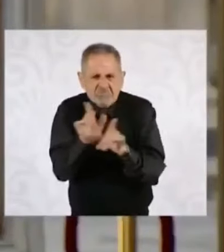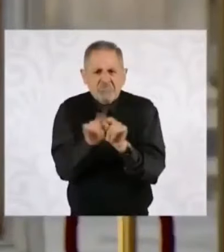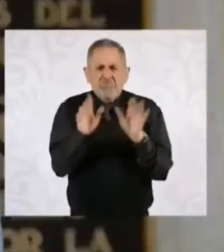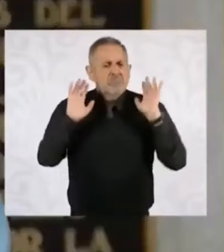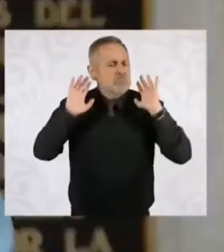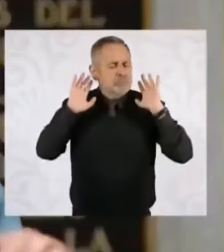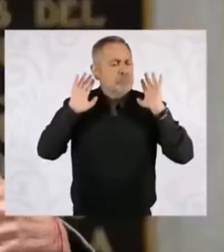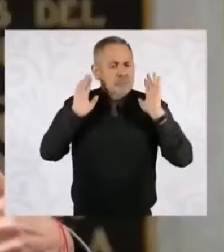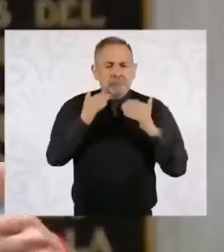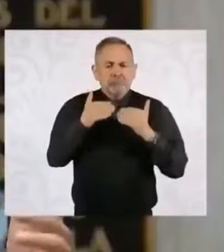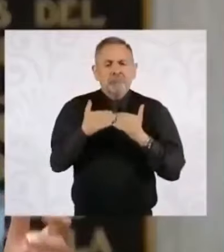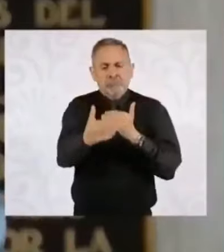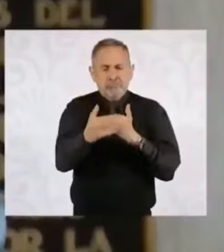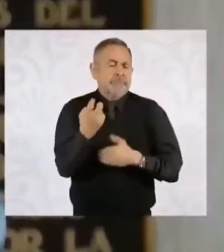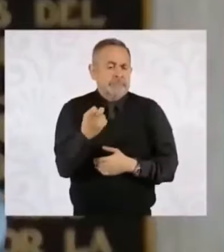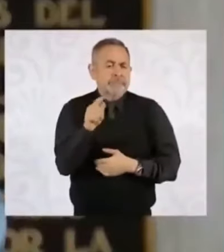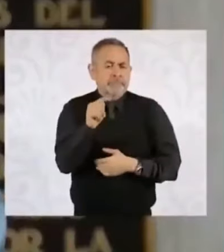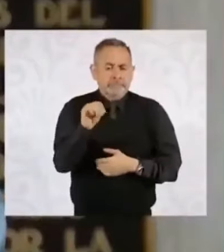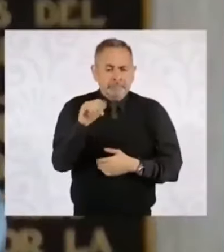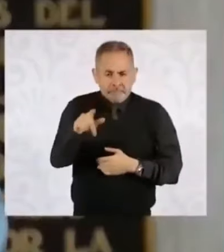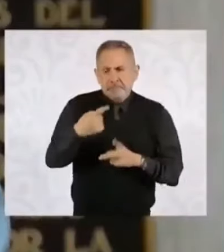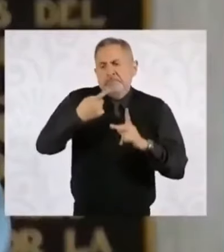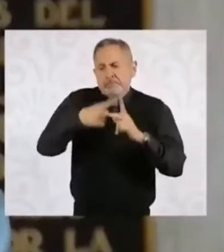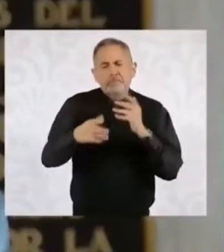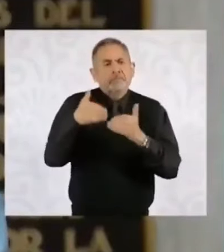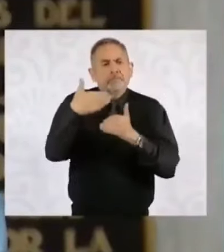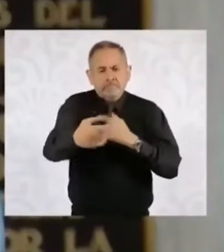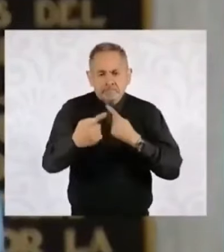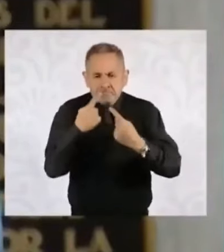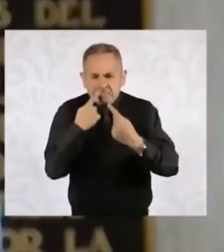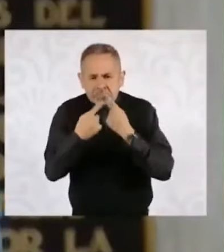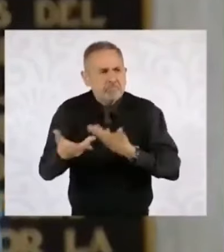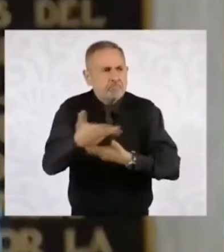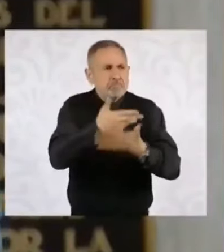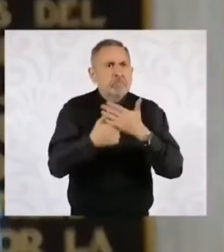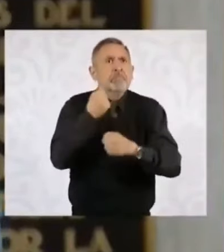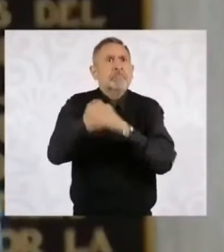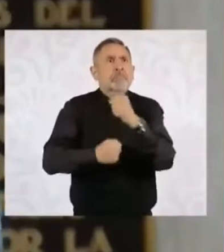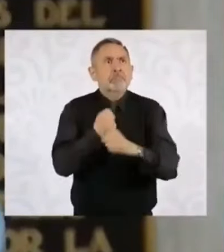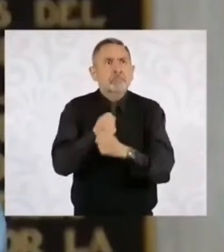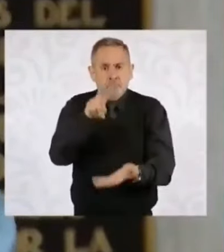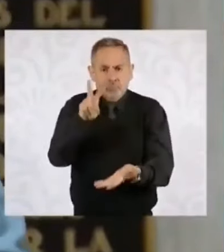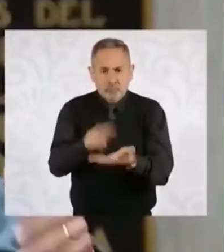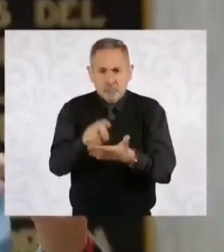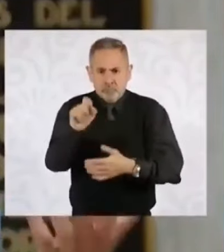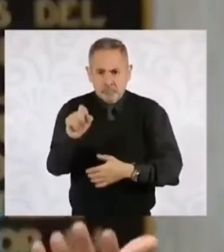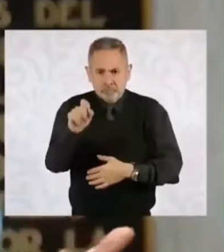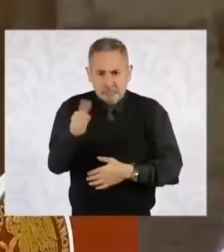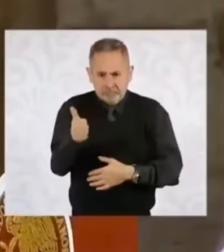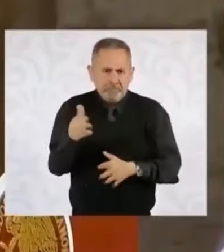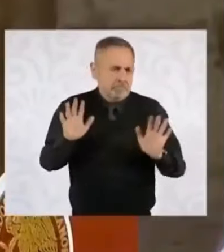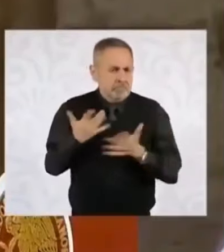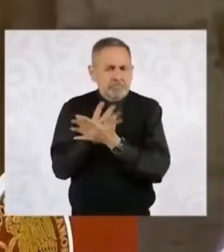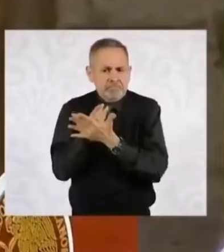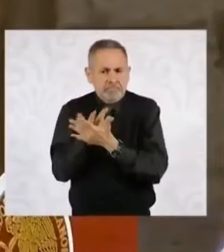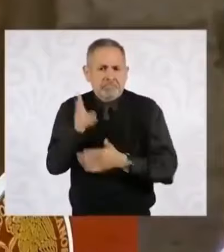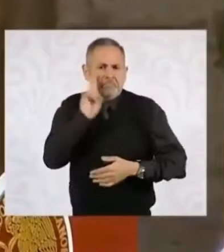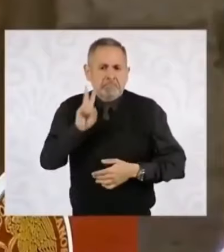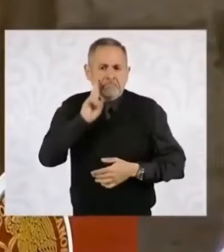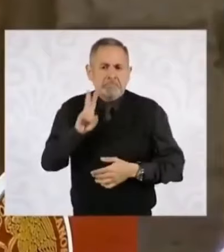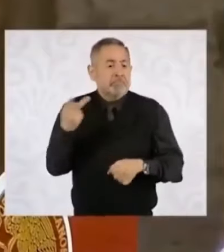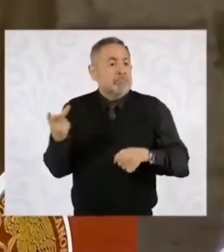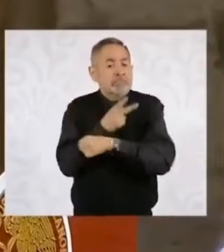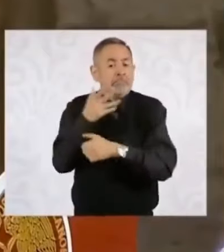tratado pues iniciará su proceso de discusiones en el 2026. Vamos a esperar las elecciones